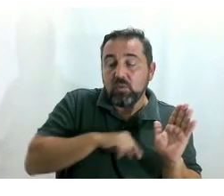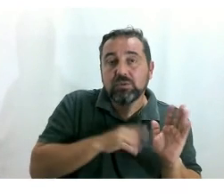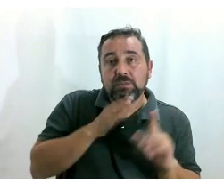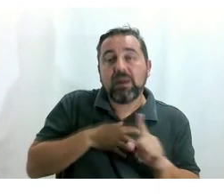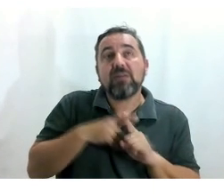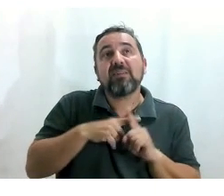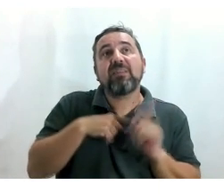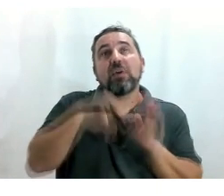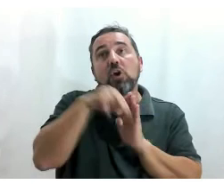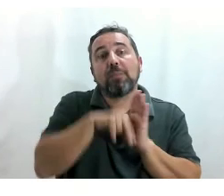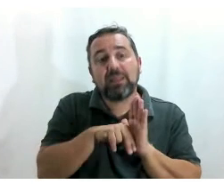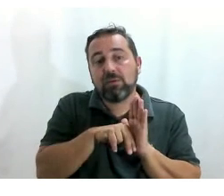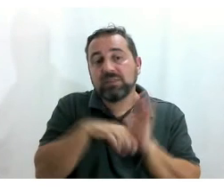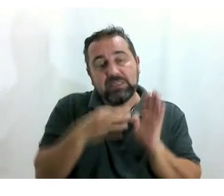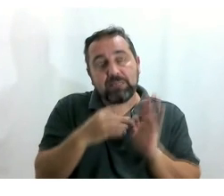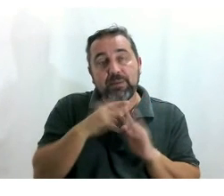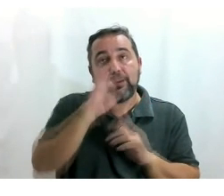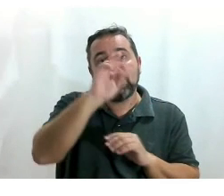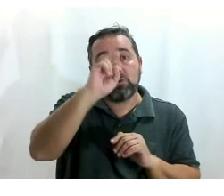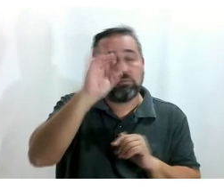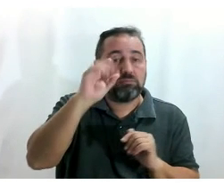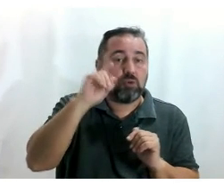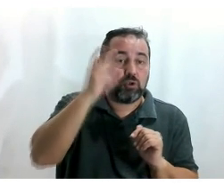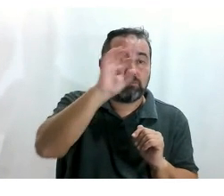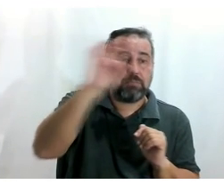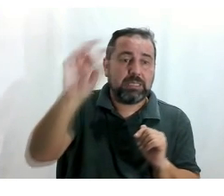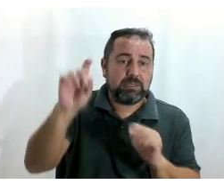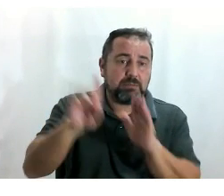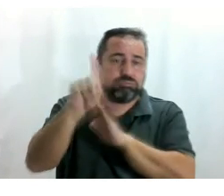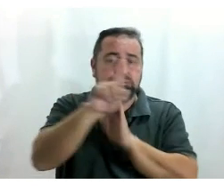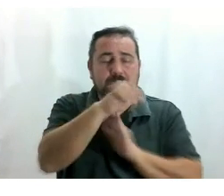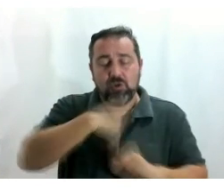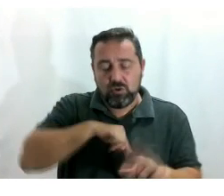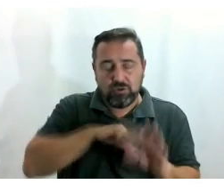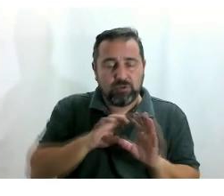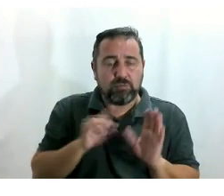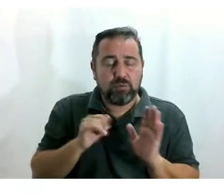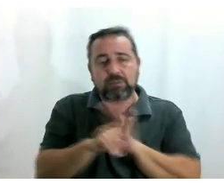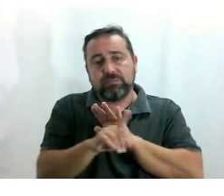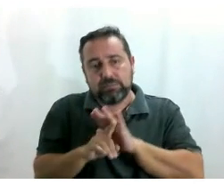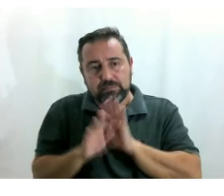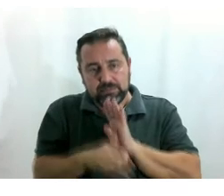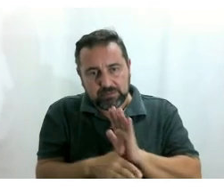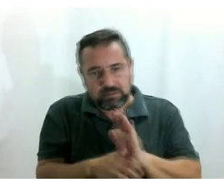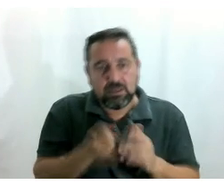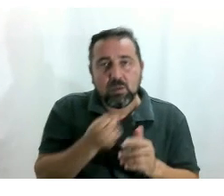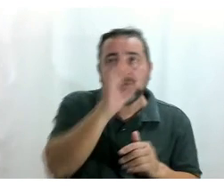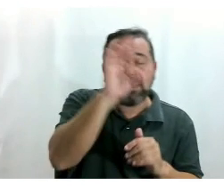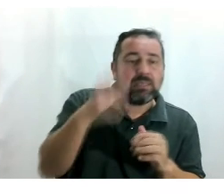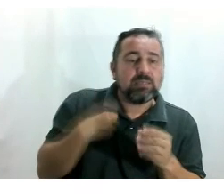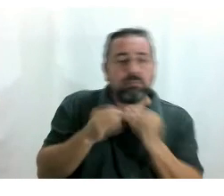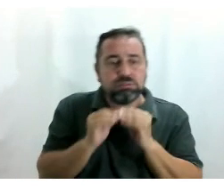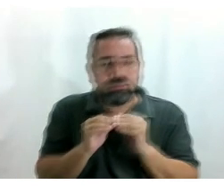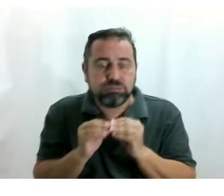normativo siempre va por detrás de otros países. Eso es un problema. Es un problema porque hay países donde se han lanzado a hacer,